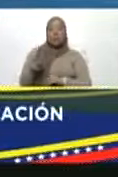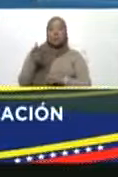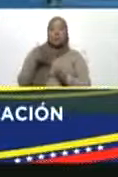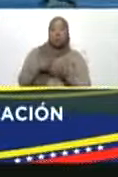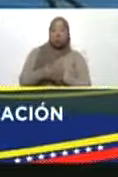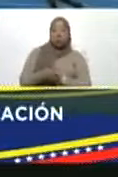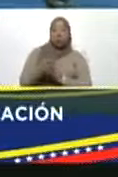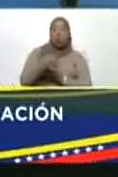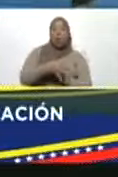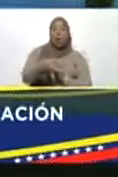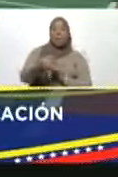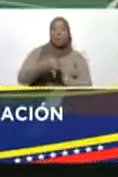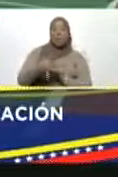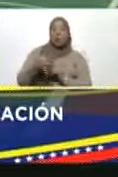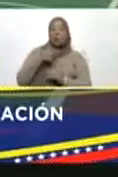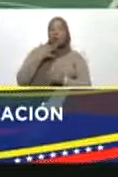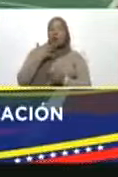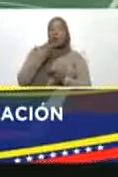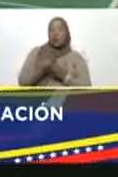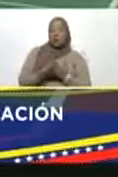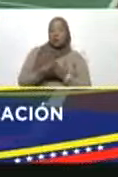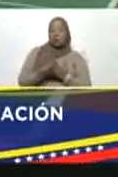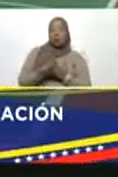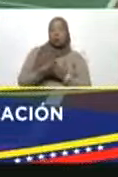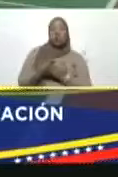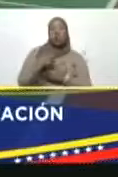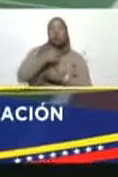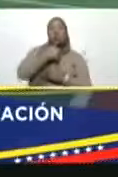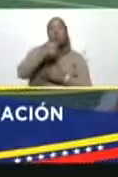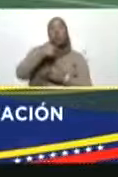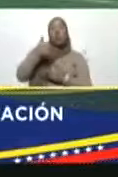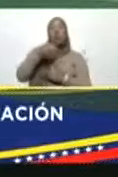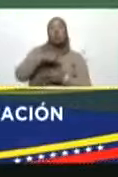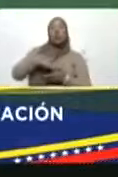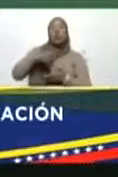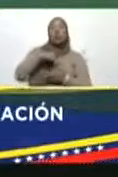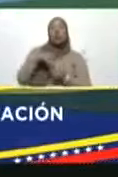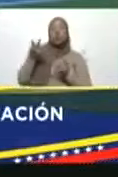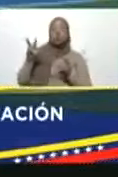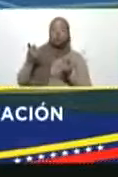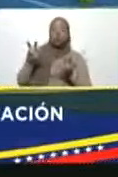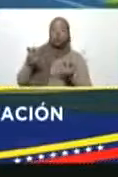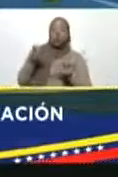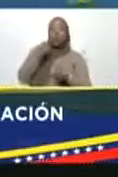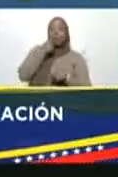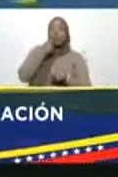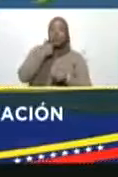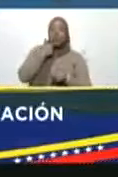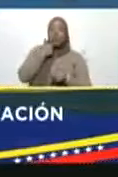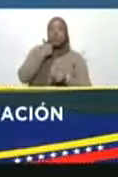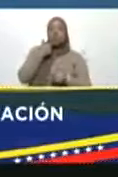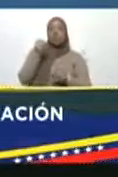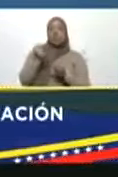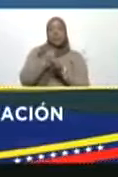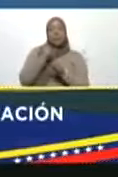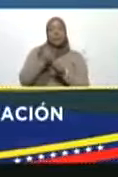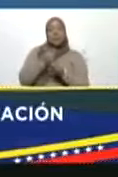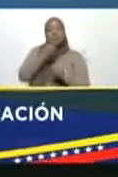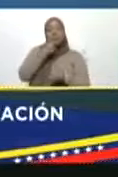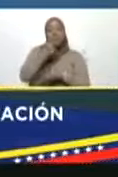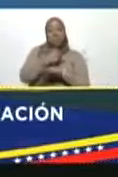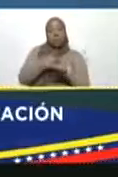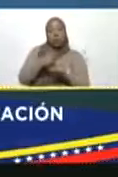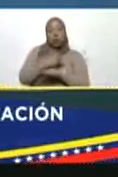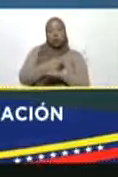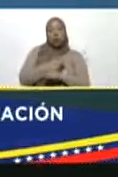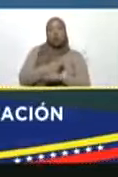este municipio y agradecida por cada uno de los espacios rehabilitados por usted en esta hermosa gestión de gobierno. Aquí tenemos